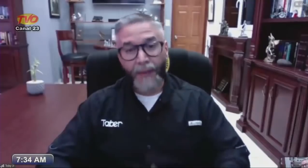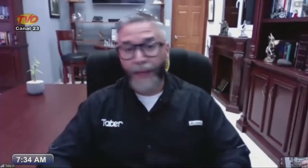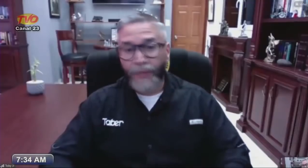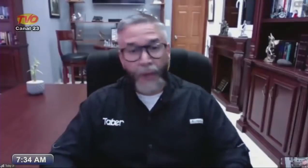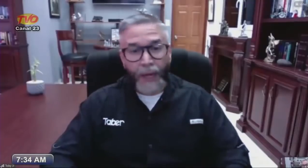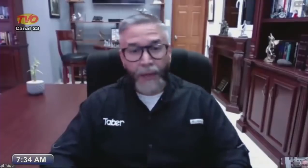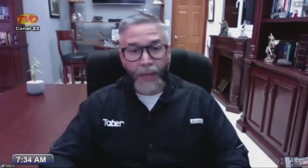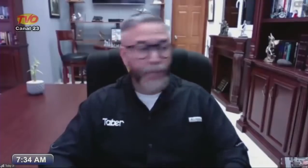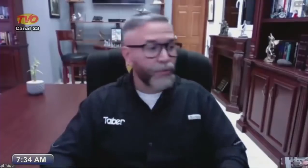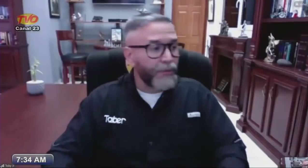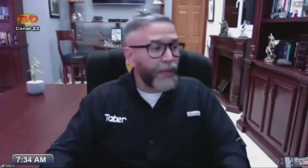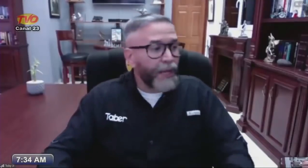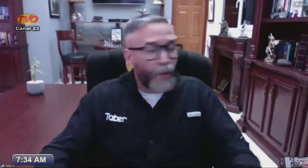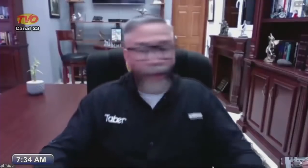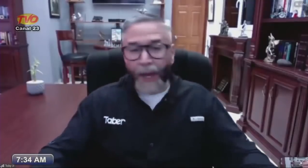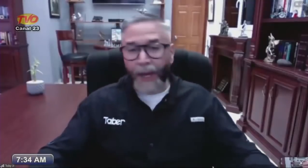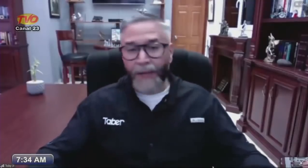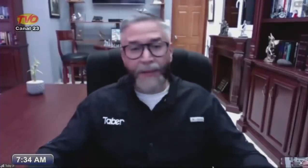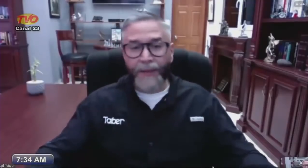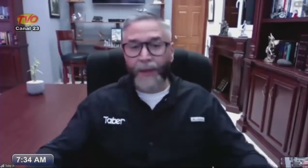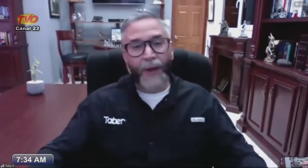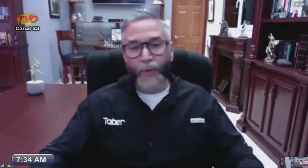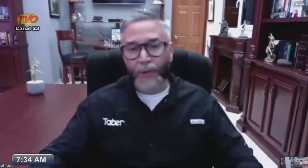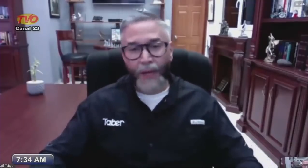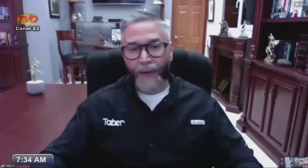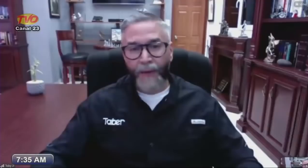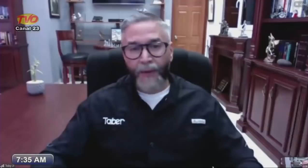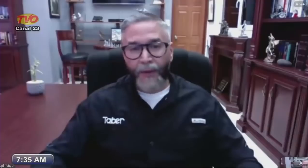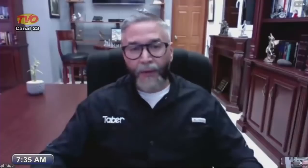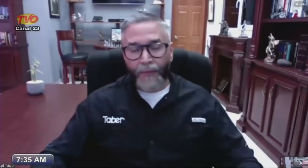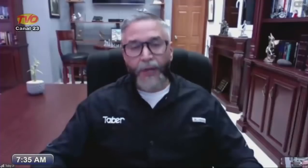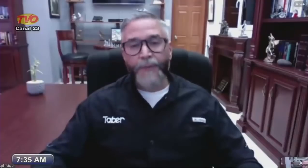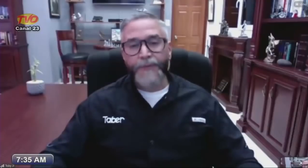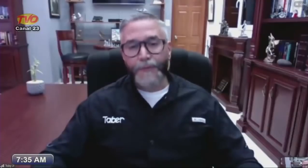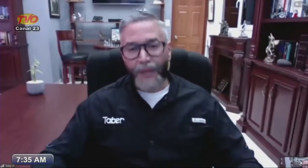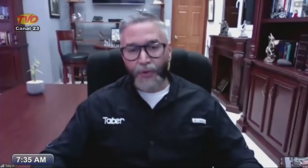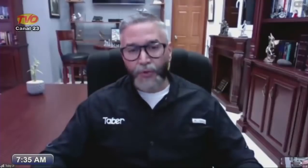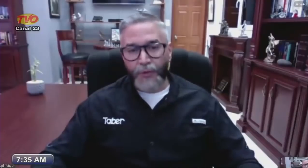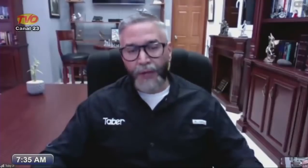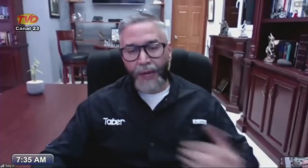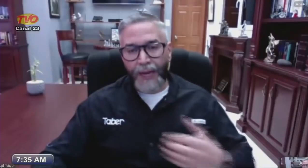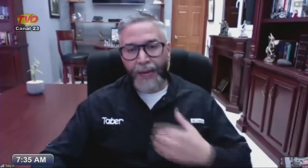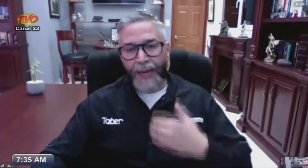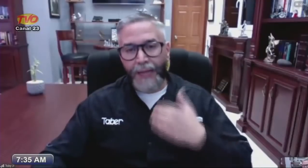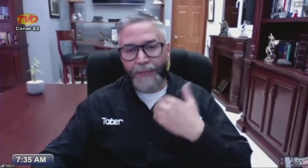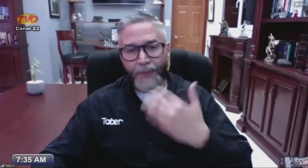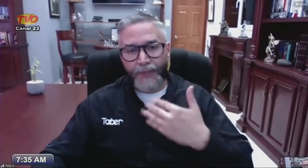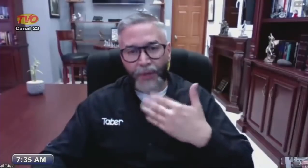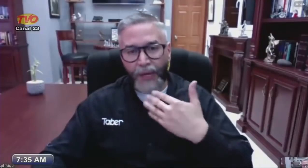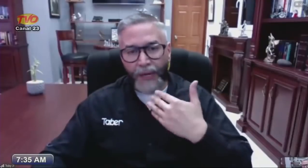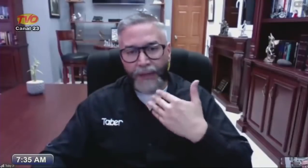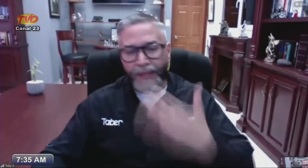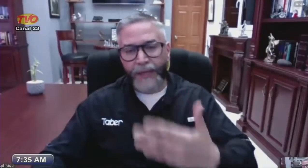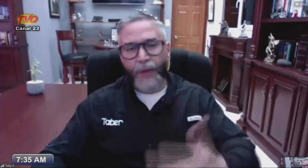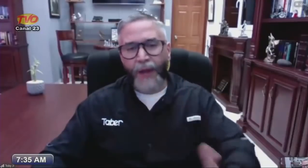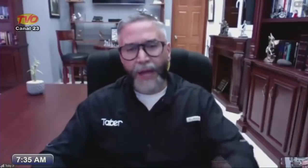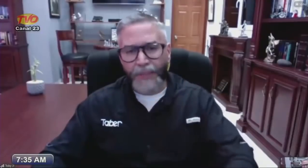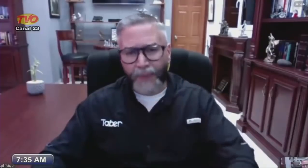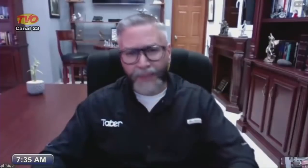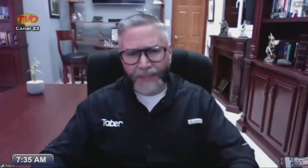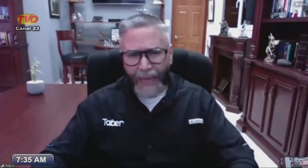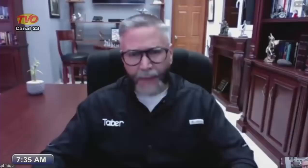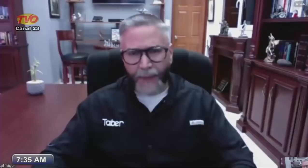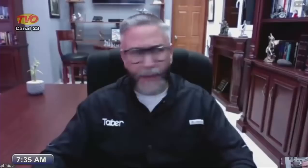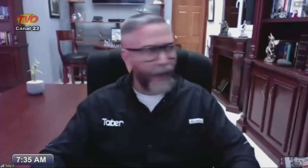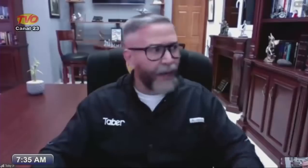tiene derecho a la gente es un derecho de la gente tener una duda firmes speech la expresión en el derecho a